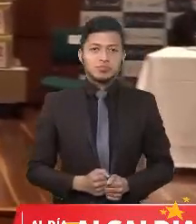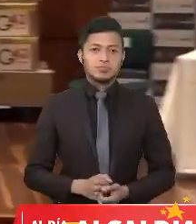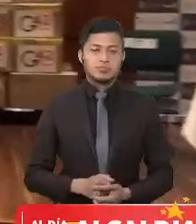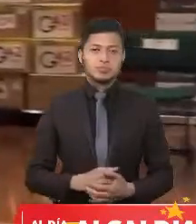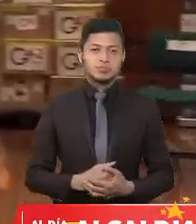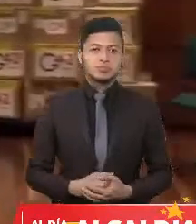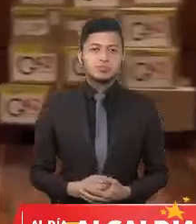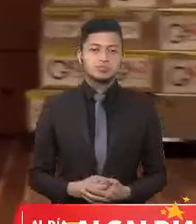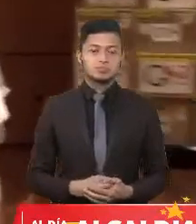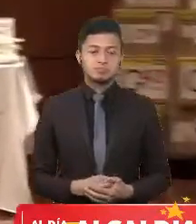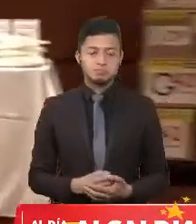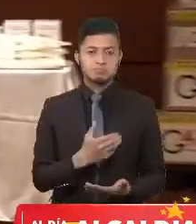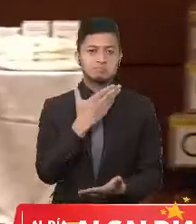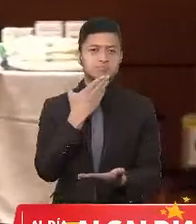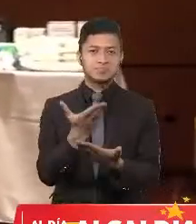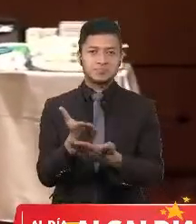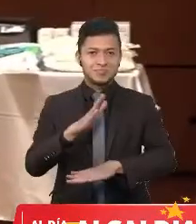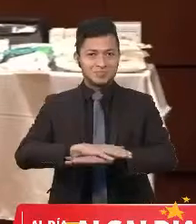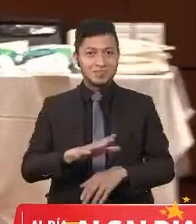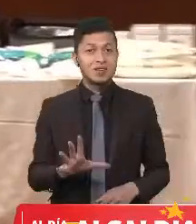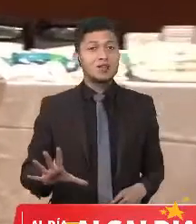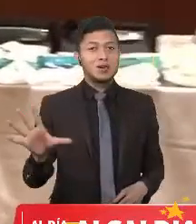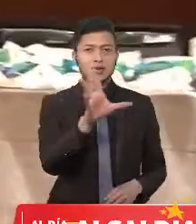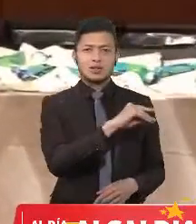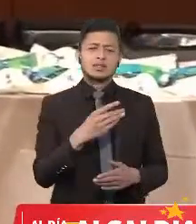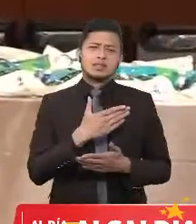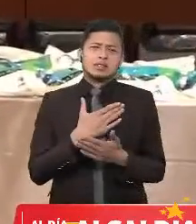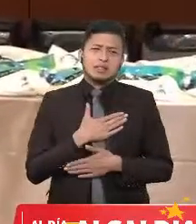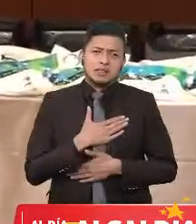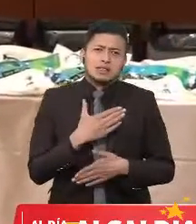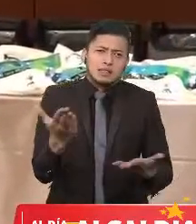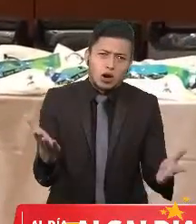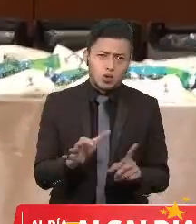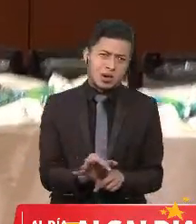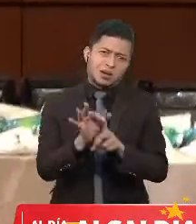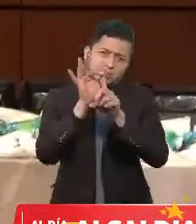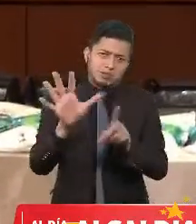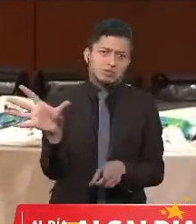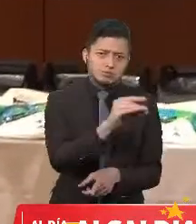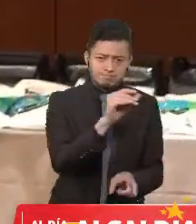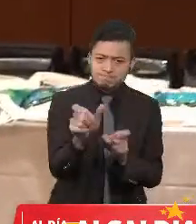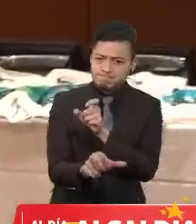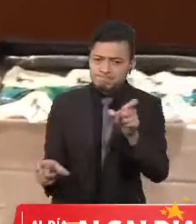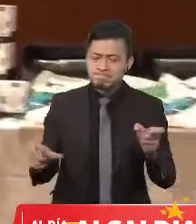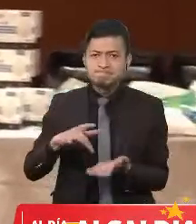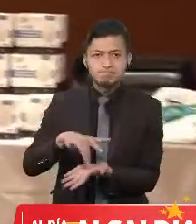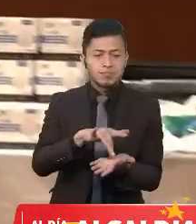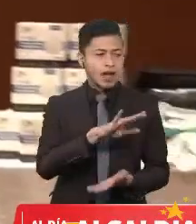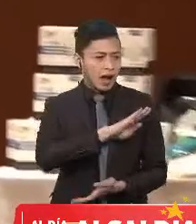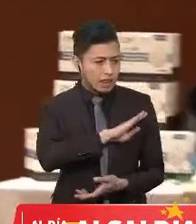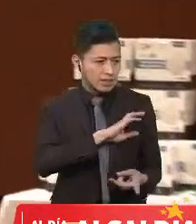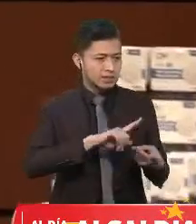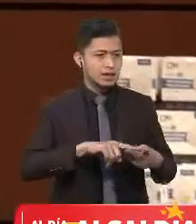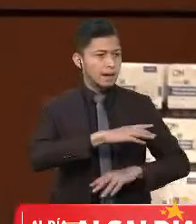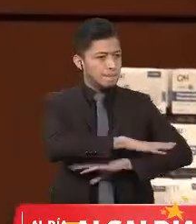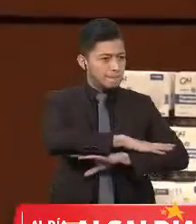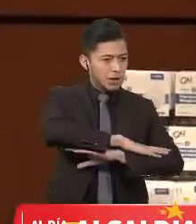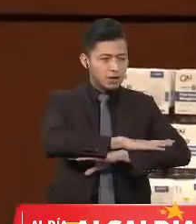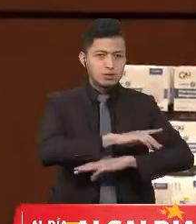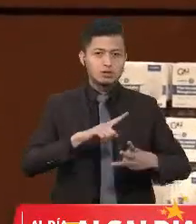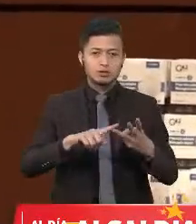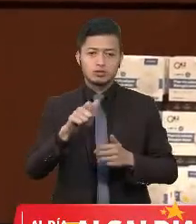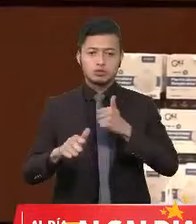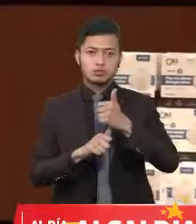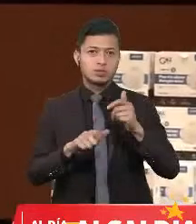Buenas tardes para todos, un saludo muy especial a los que nos acompañan, alcaldesa, embajadores, subsecretario. En nombre de